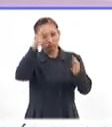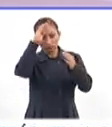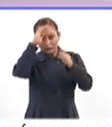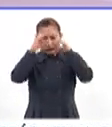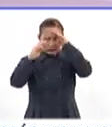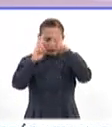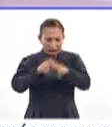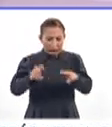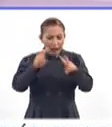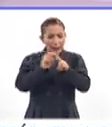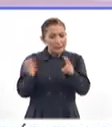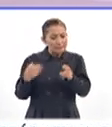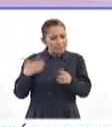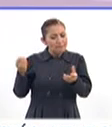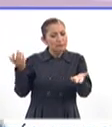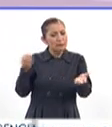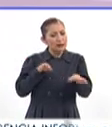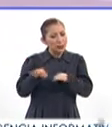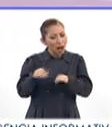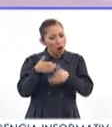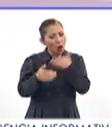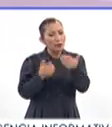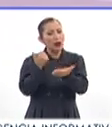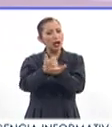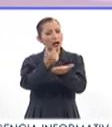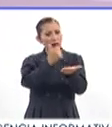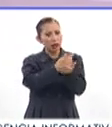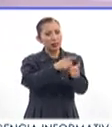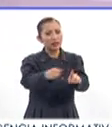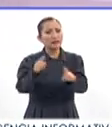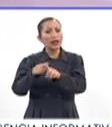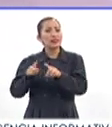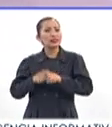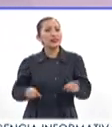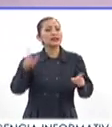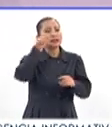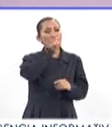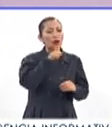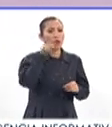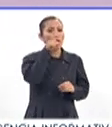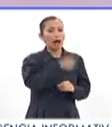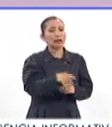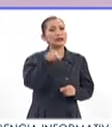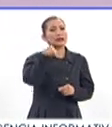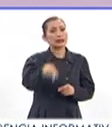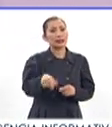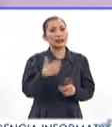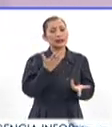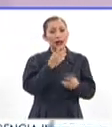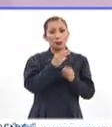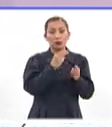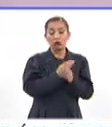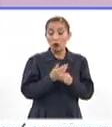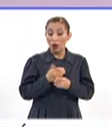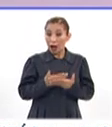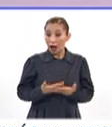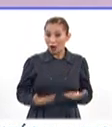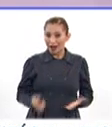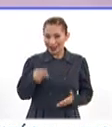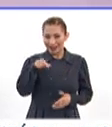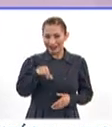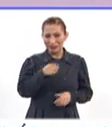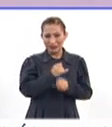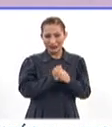y movilización en favor de la diversidad lingüística y de las lenguas del mundo. Hoy, en